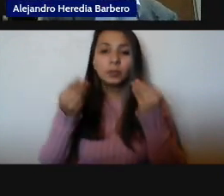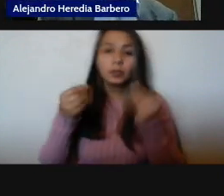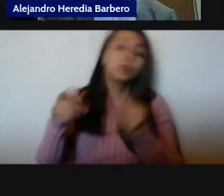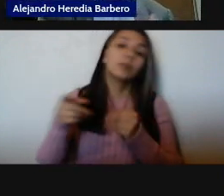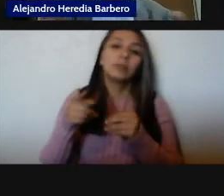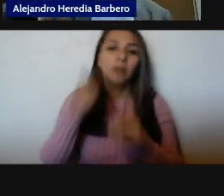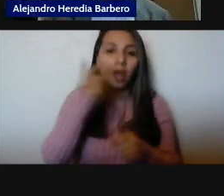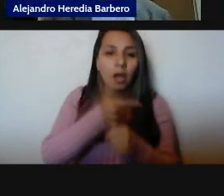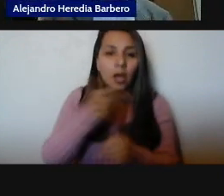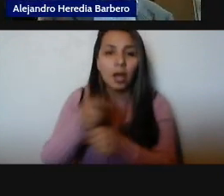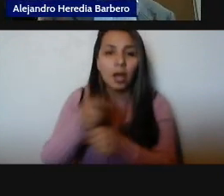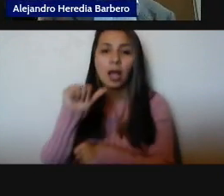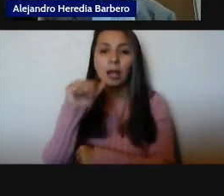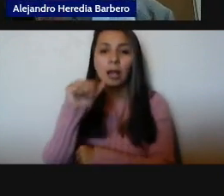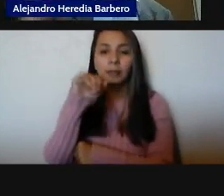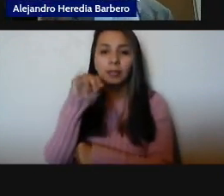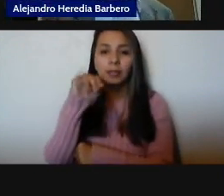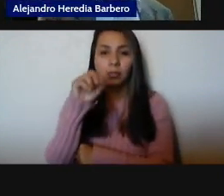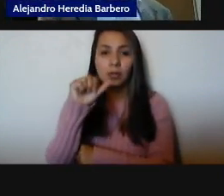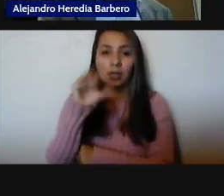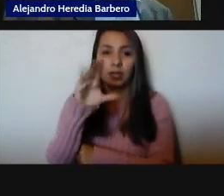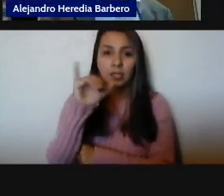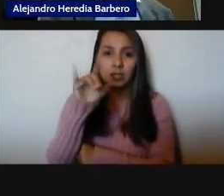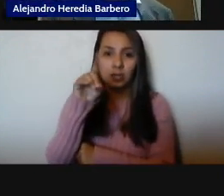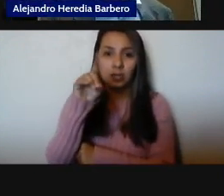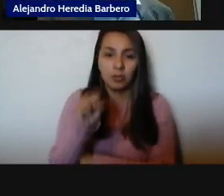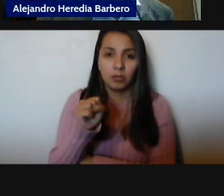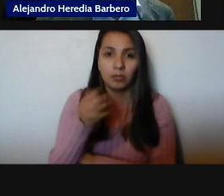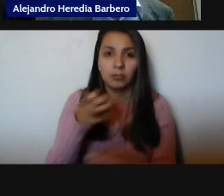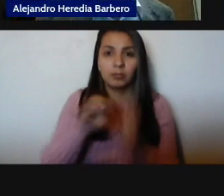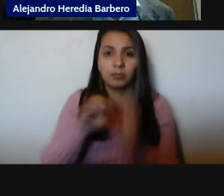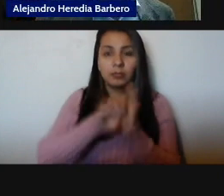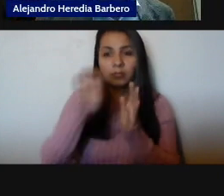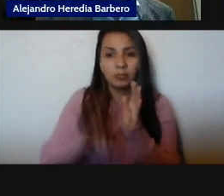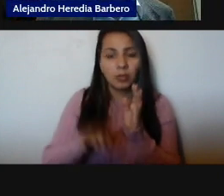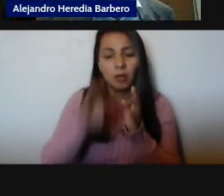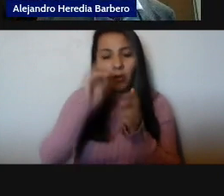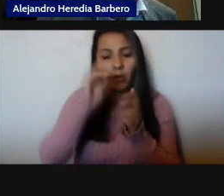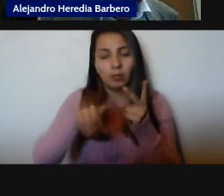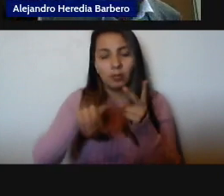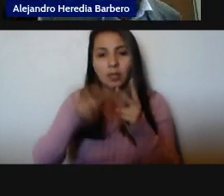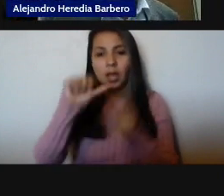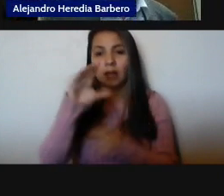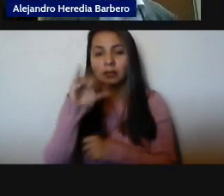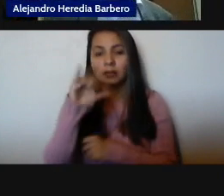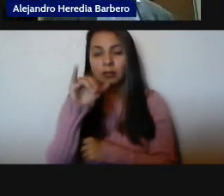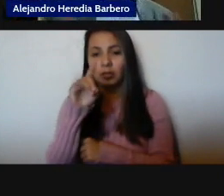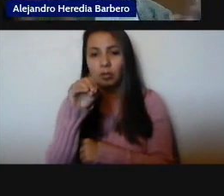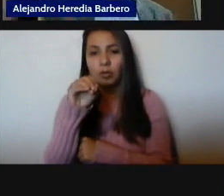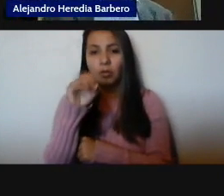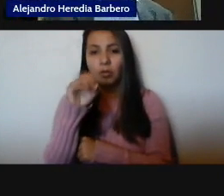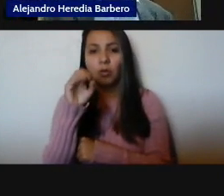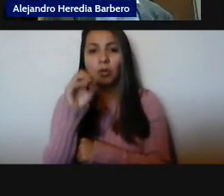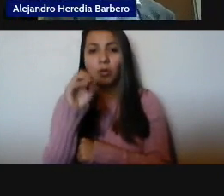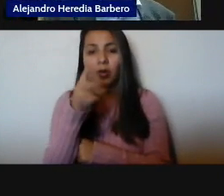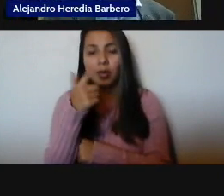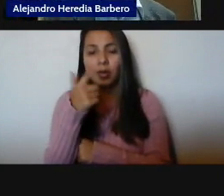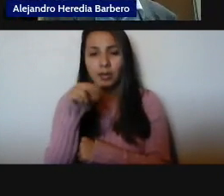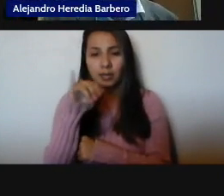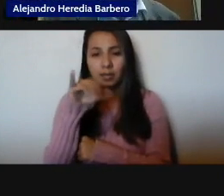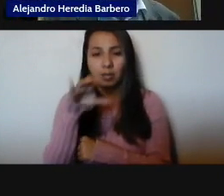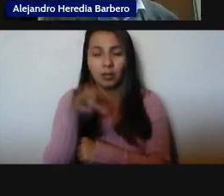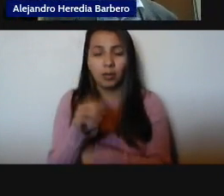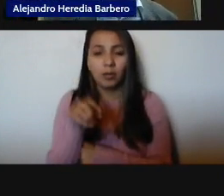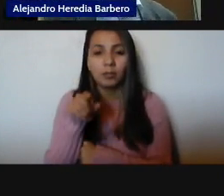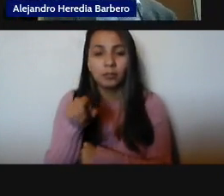Berthelot y muchos otros caracterizaron aminoácidos, caracterizaron, por ejemplo, ácidos orgánicos, las fibras de